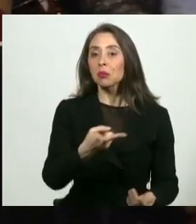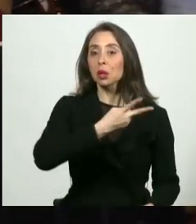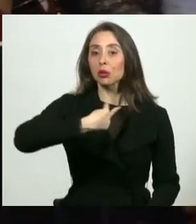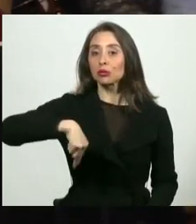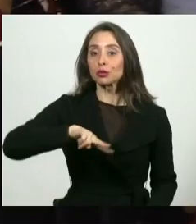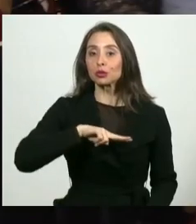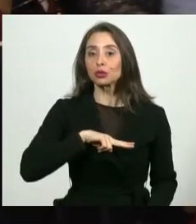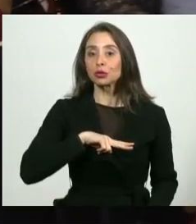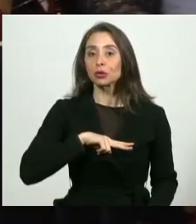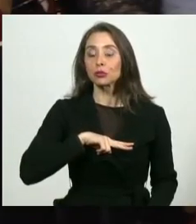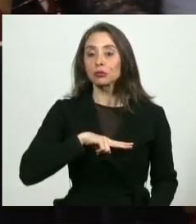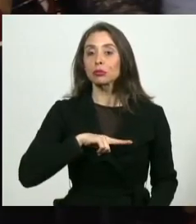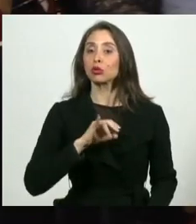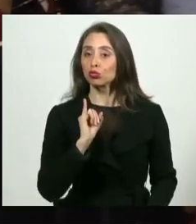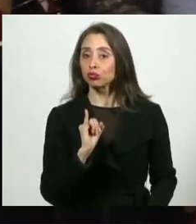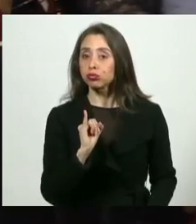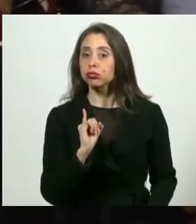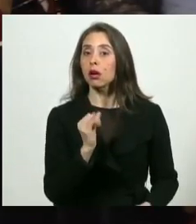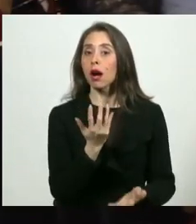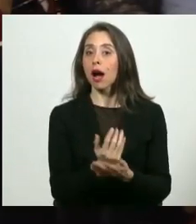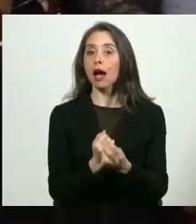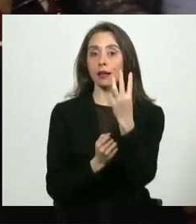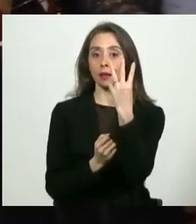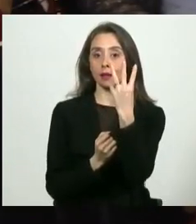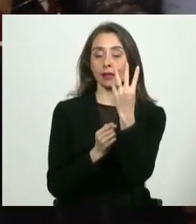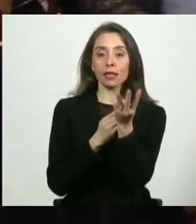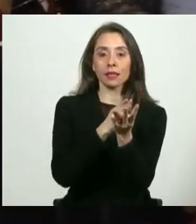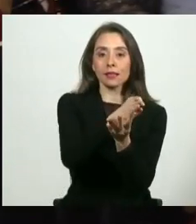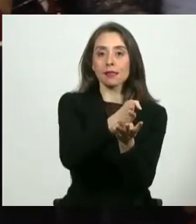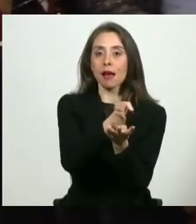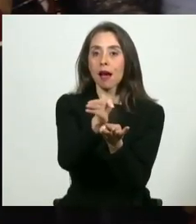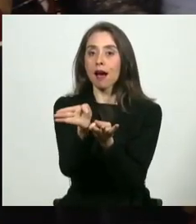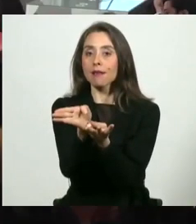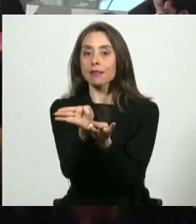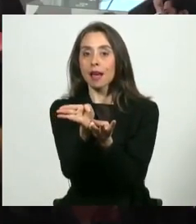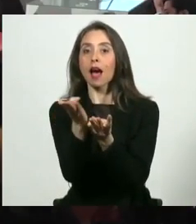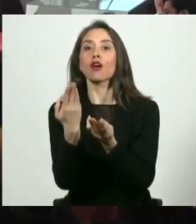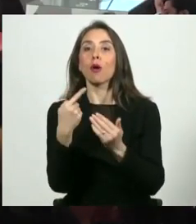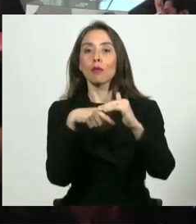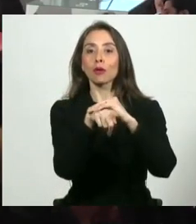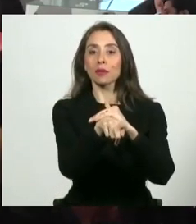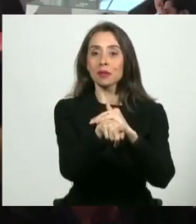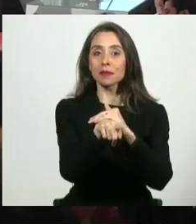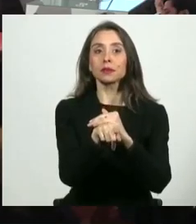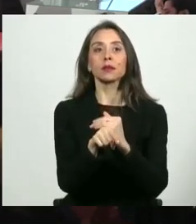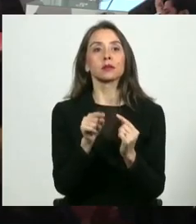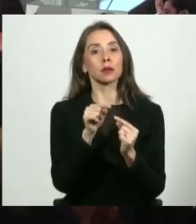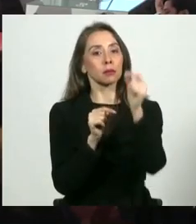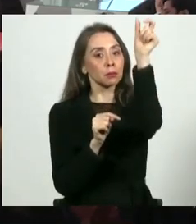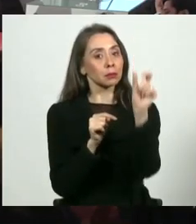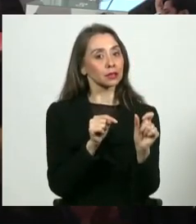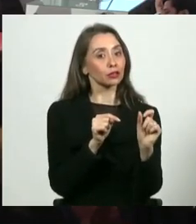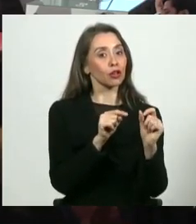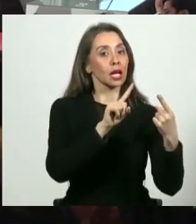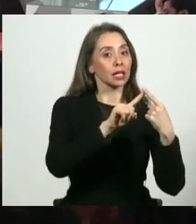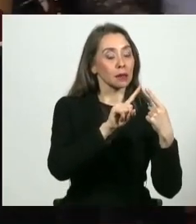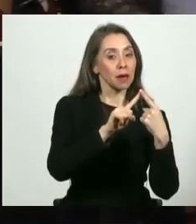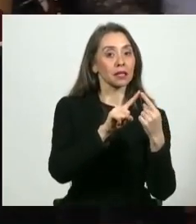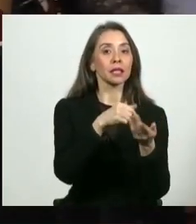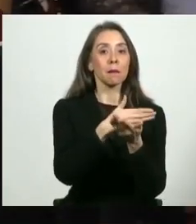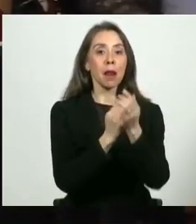Nosotros efectivamente tenemos tres grandes líneas de intervención, una que se desarrolla con cada participante a propósito de sus